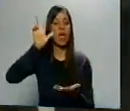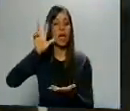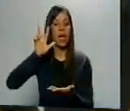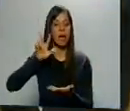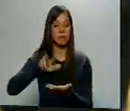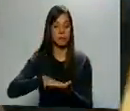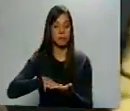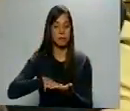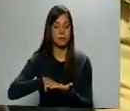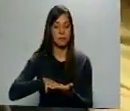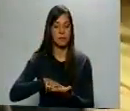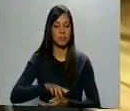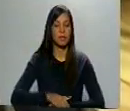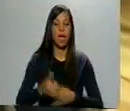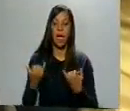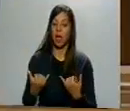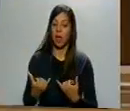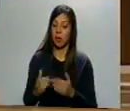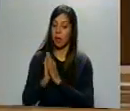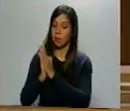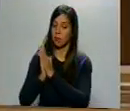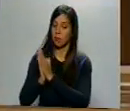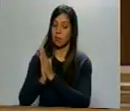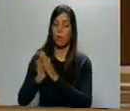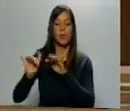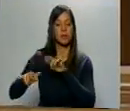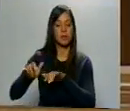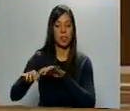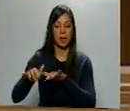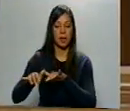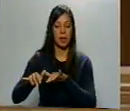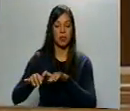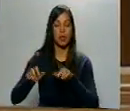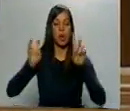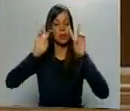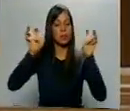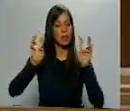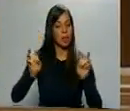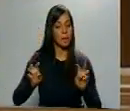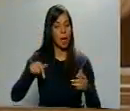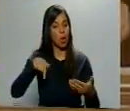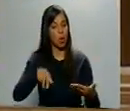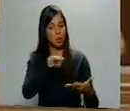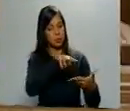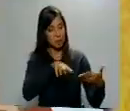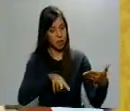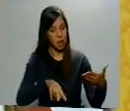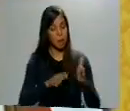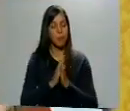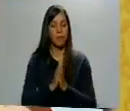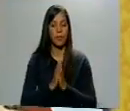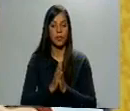Aprobado. Ciudadano secretario, sírvase indicar la propuesta del orden del día.